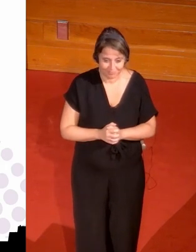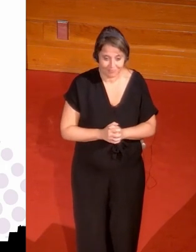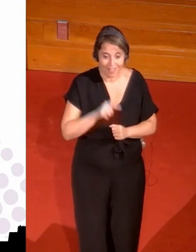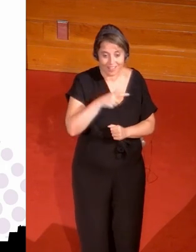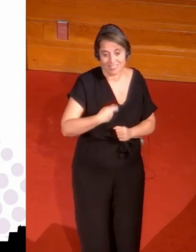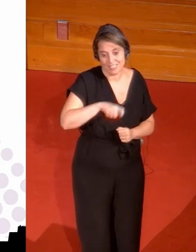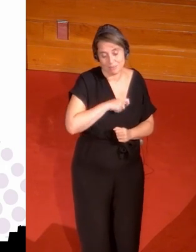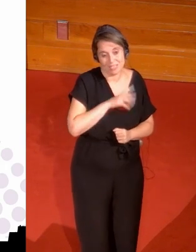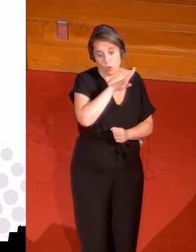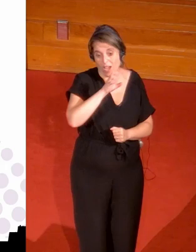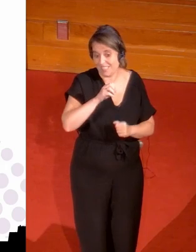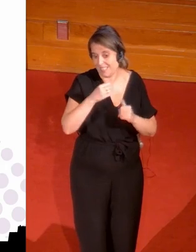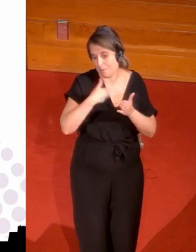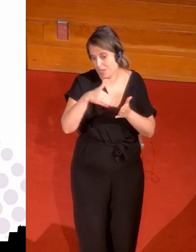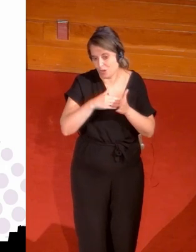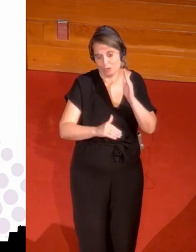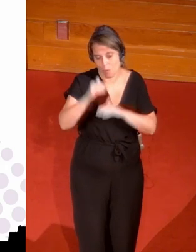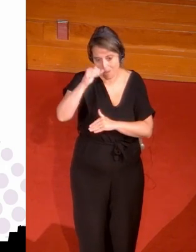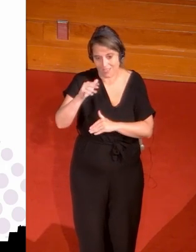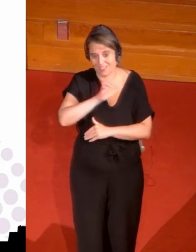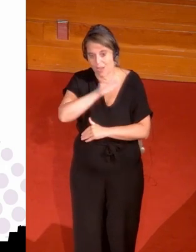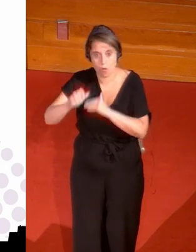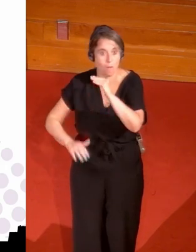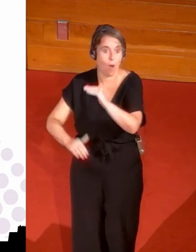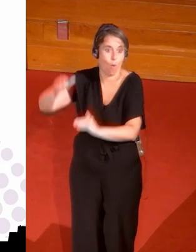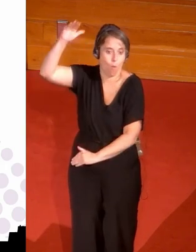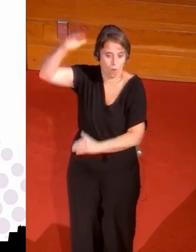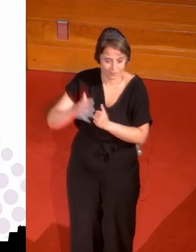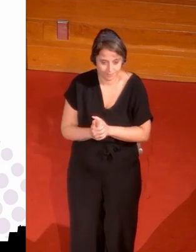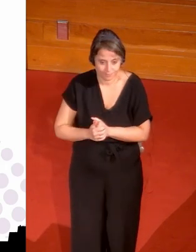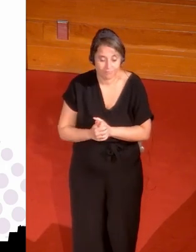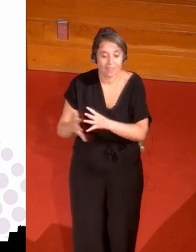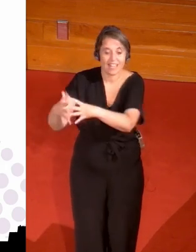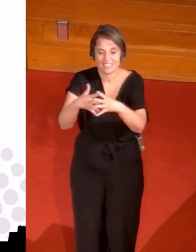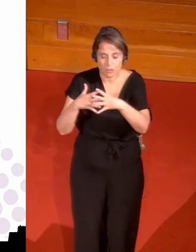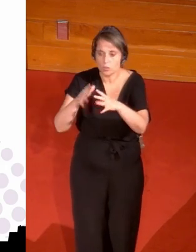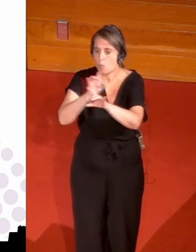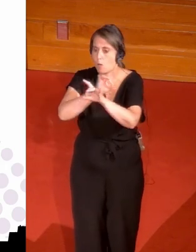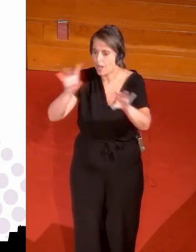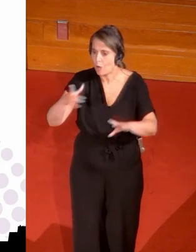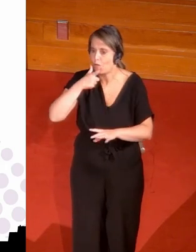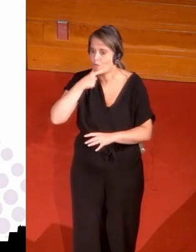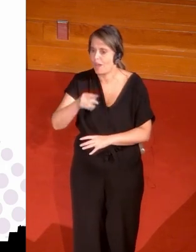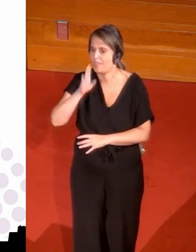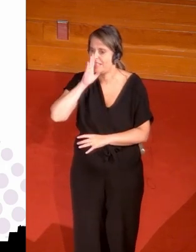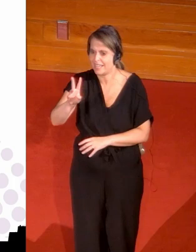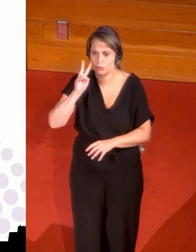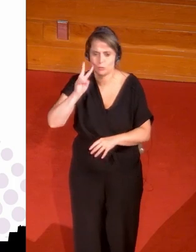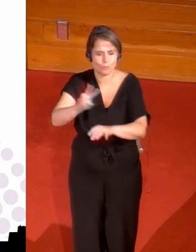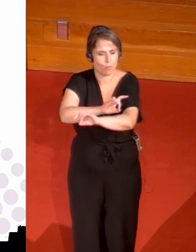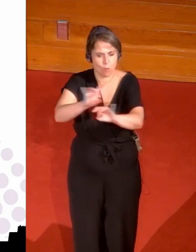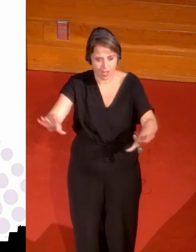millones a 400 y pico 1000 entonces la principal diferencia es que aquello es muy claro es muy fácil es muy directo se ve todo